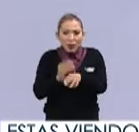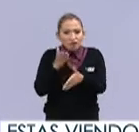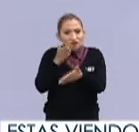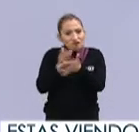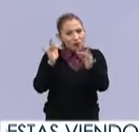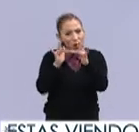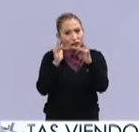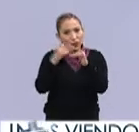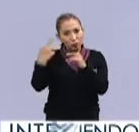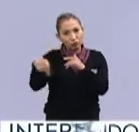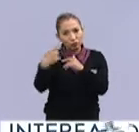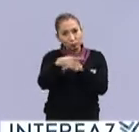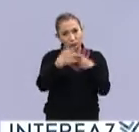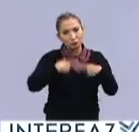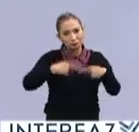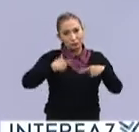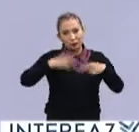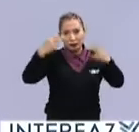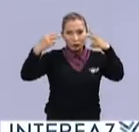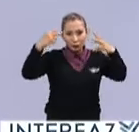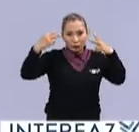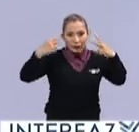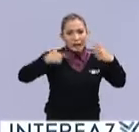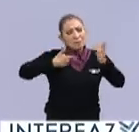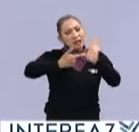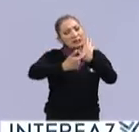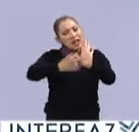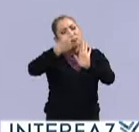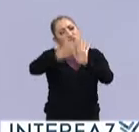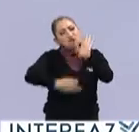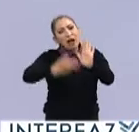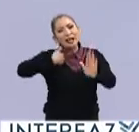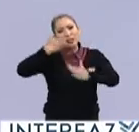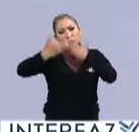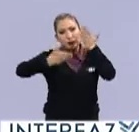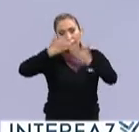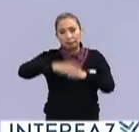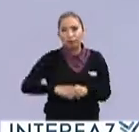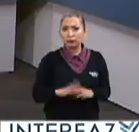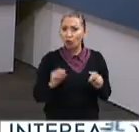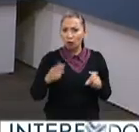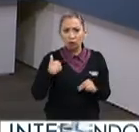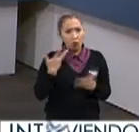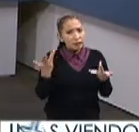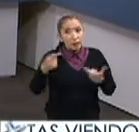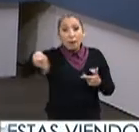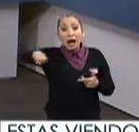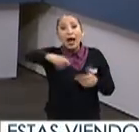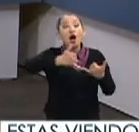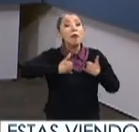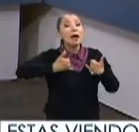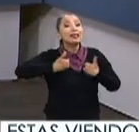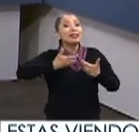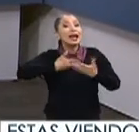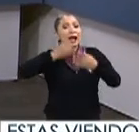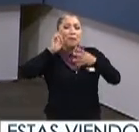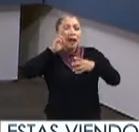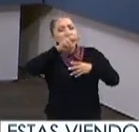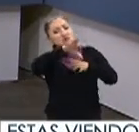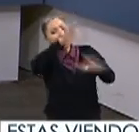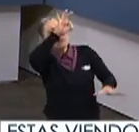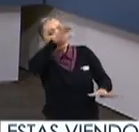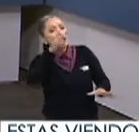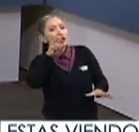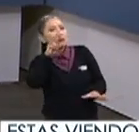estar en contacto con sus televidentes y poderles presentar nuestra oferta educativa. Claro, al contrario, lo hacemos para que los jóvenes tengan esta posibilidad